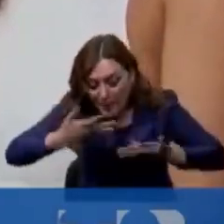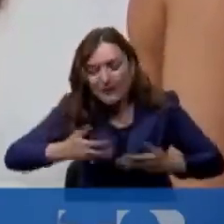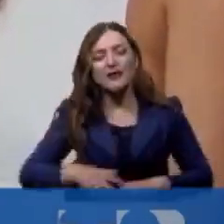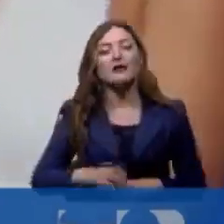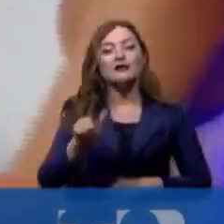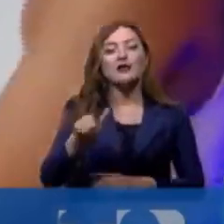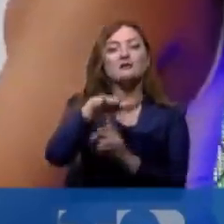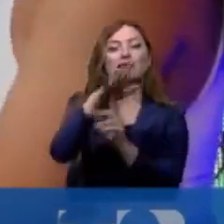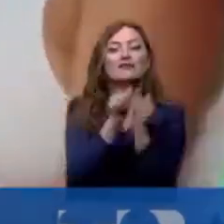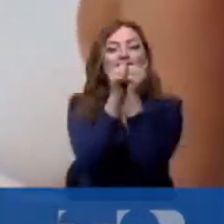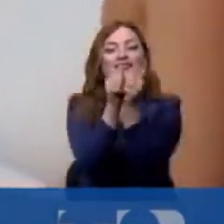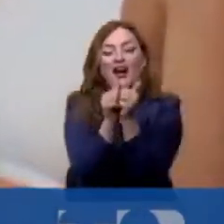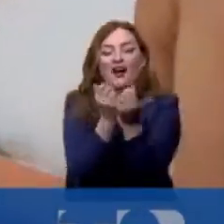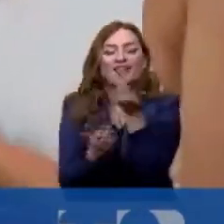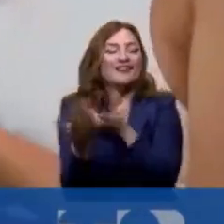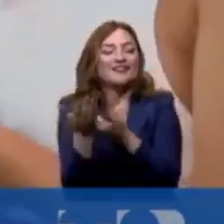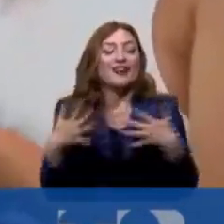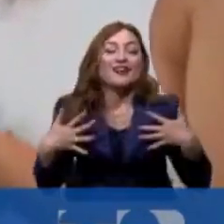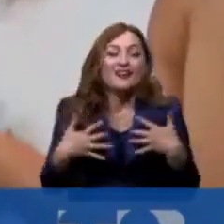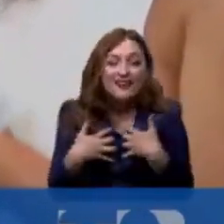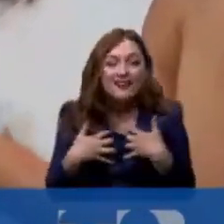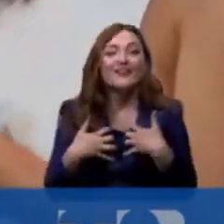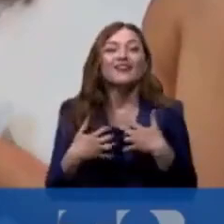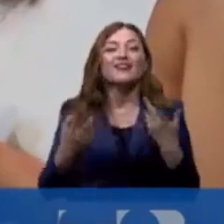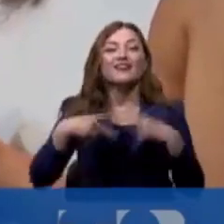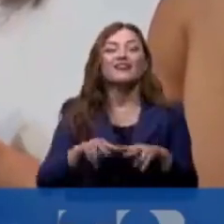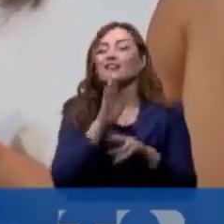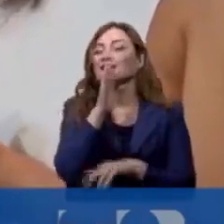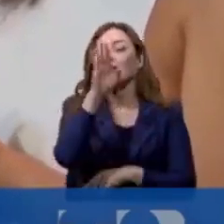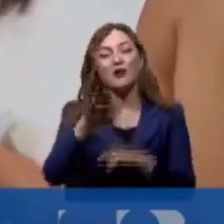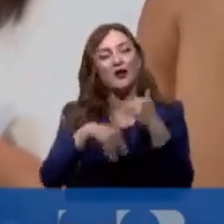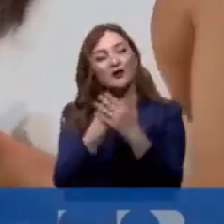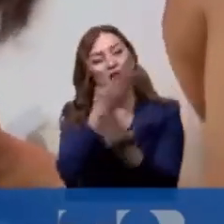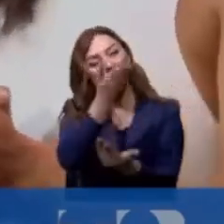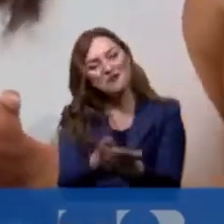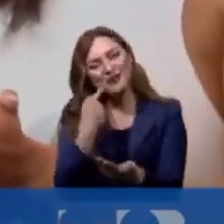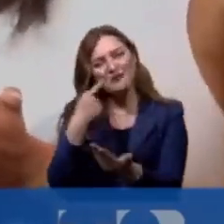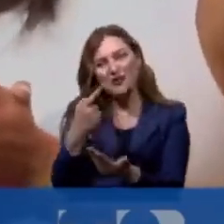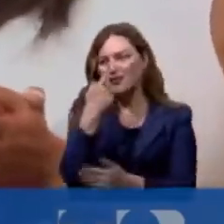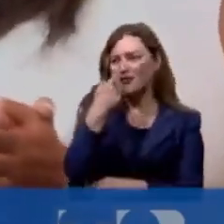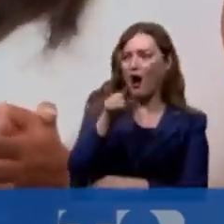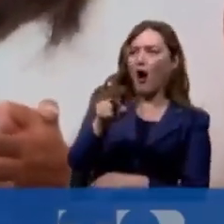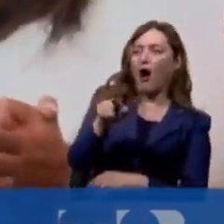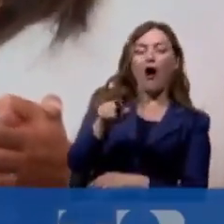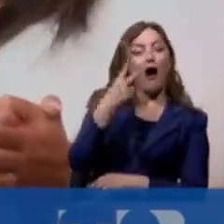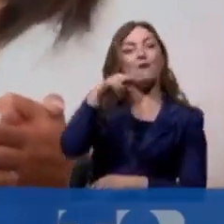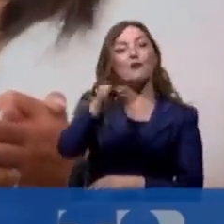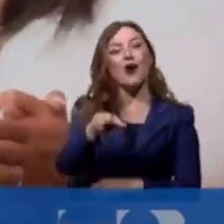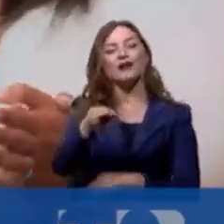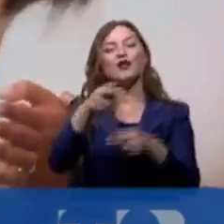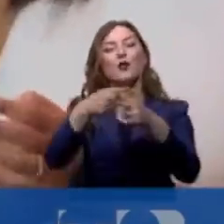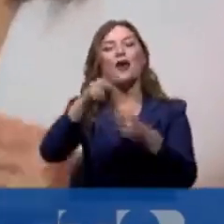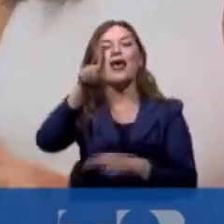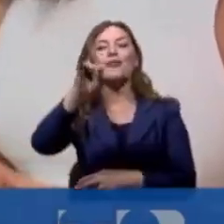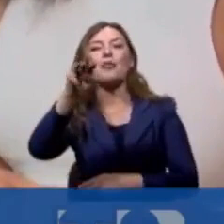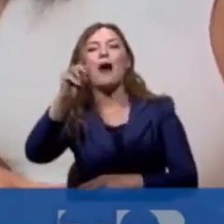con, conjuntamente con los animales. Y lo más importante de todo, tenemos siempre algo nuevo que ofrecer. Total. Hoy el mirador de El Diamante es